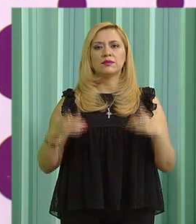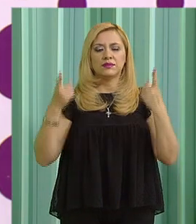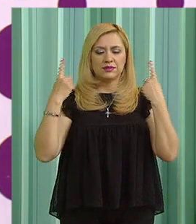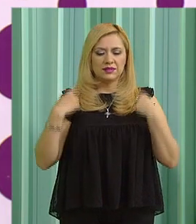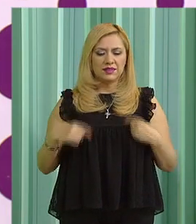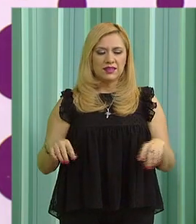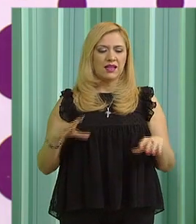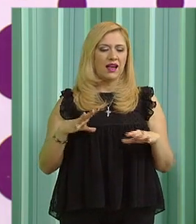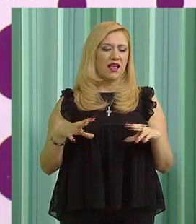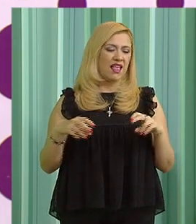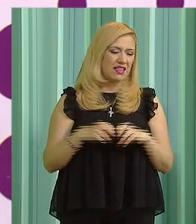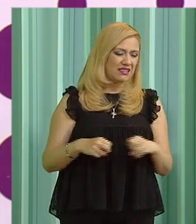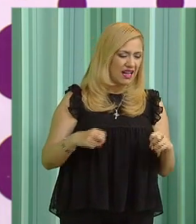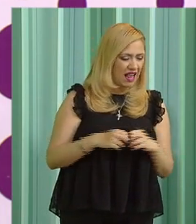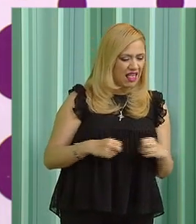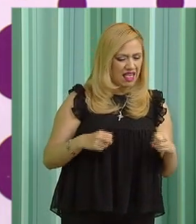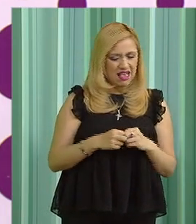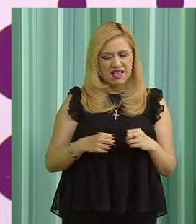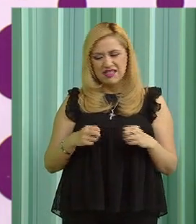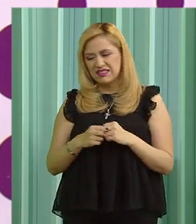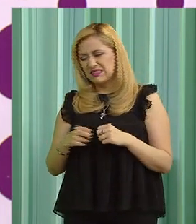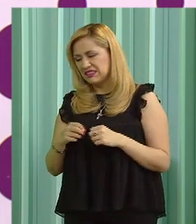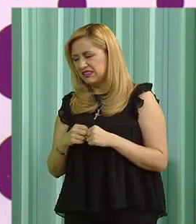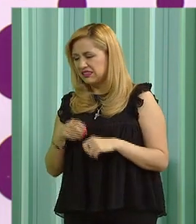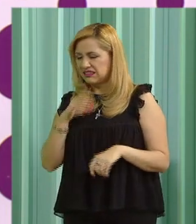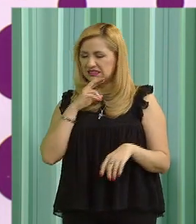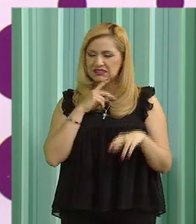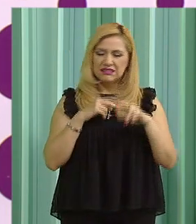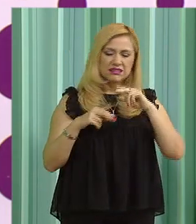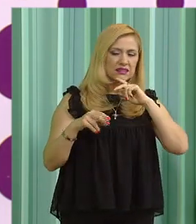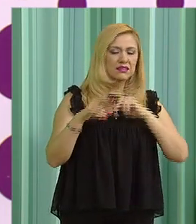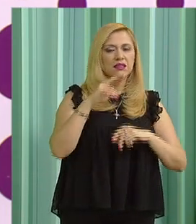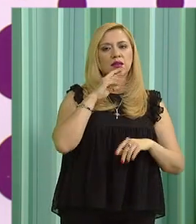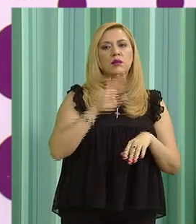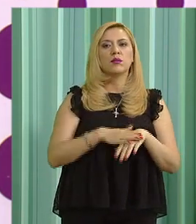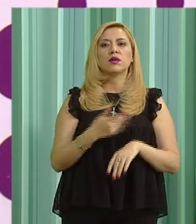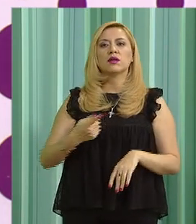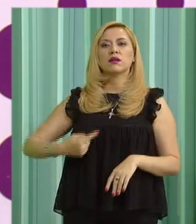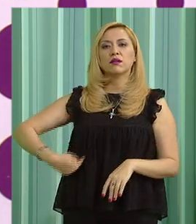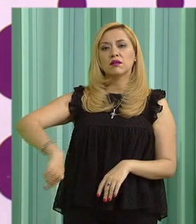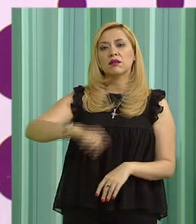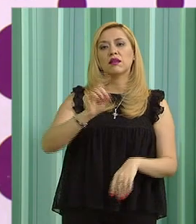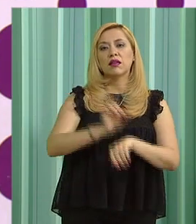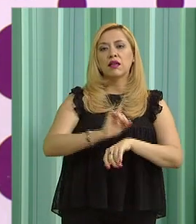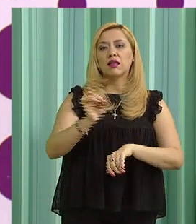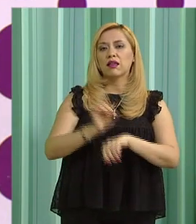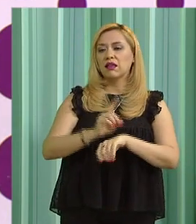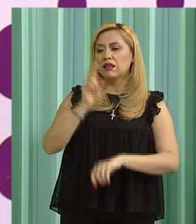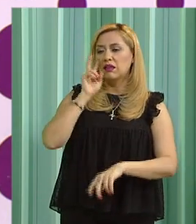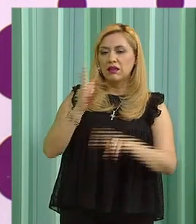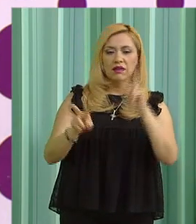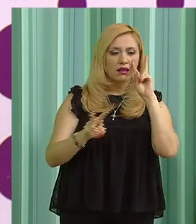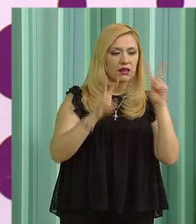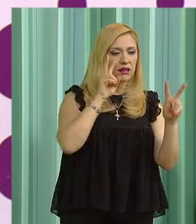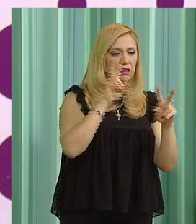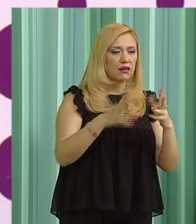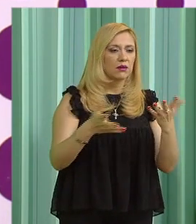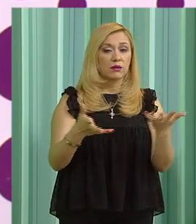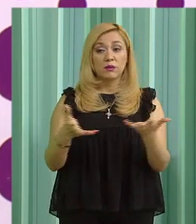traumático secundario, ¿no? Que es precisamente el que los trabajadores se enfrentan, ¿no? Cuando están en